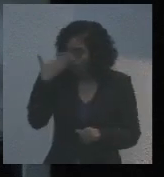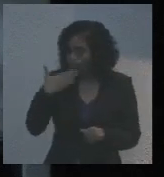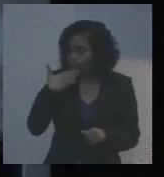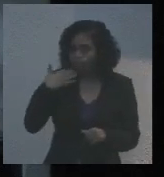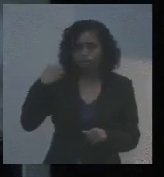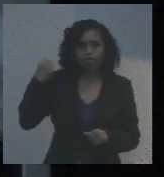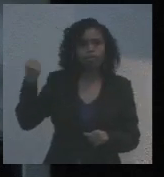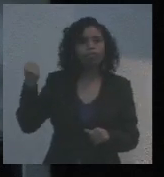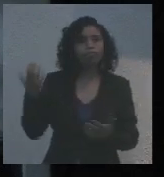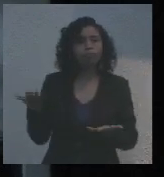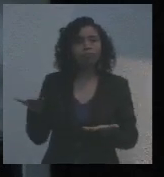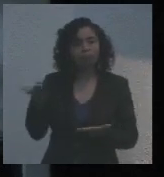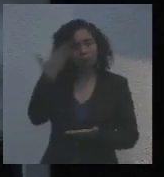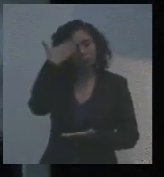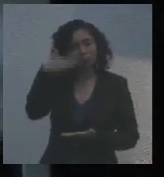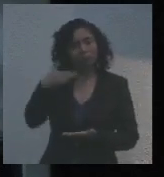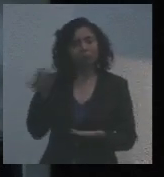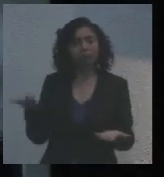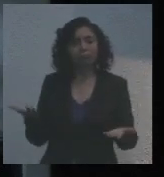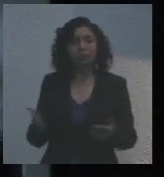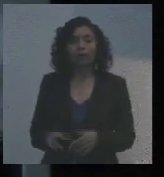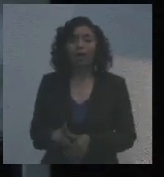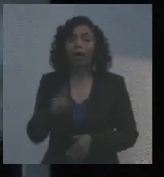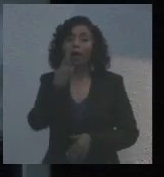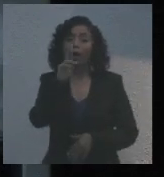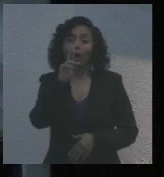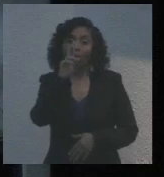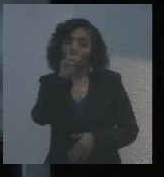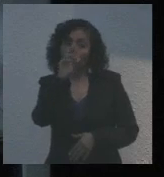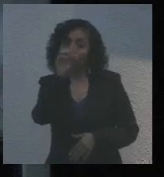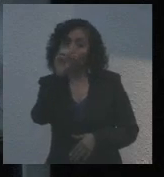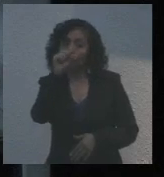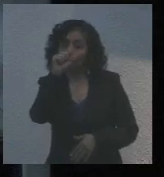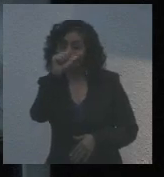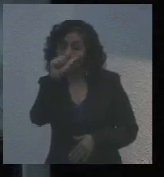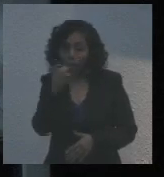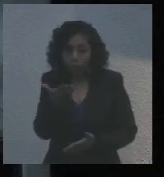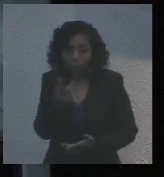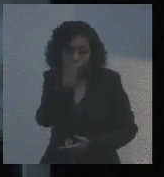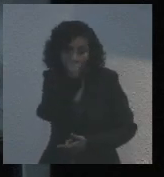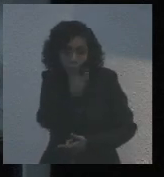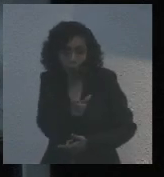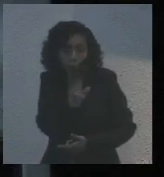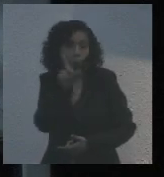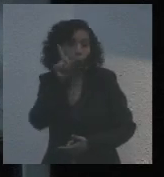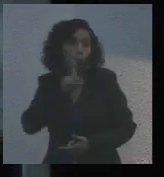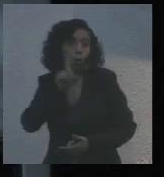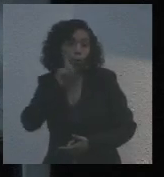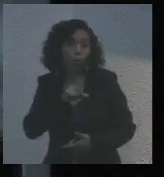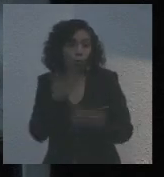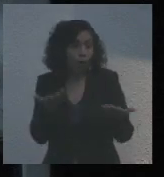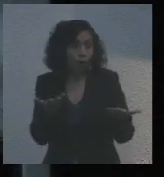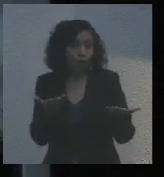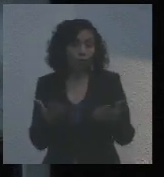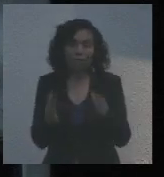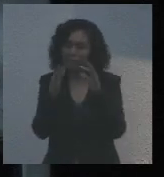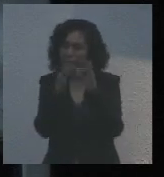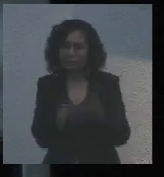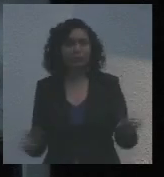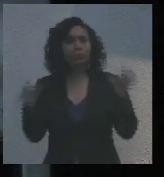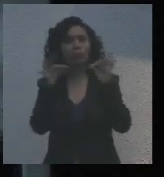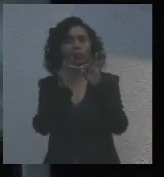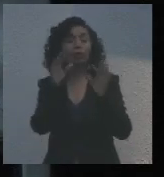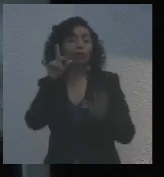y potencial Rosa María eres un digno ejemplo de la grandeza de la mujer